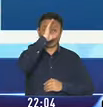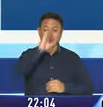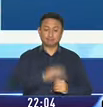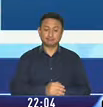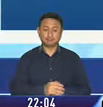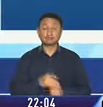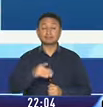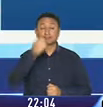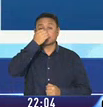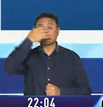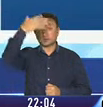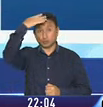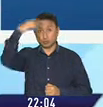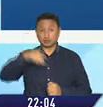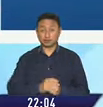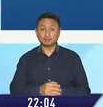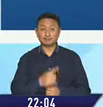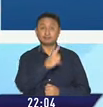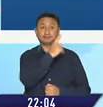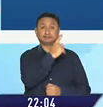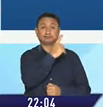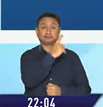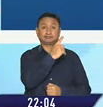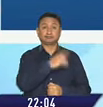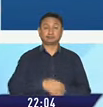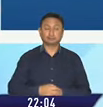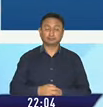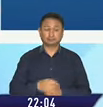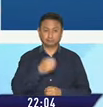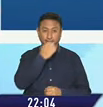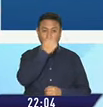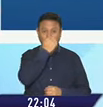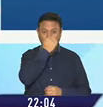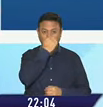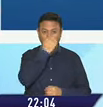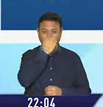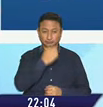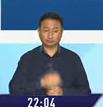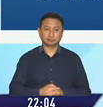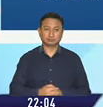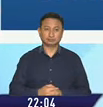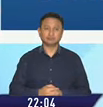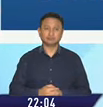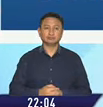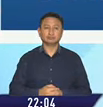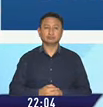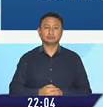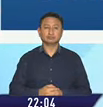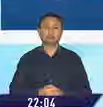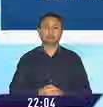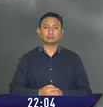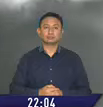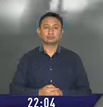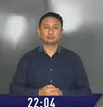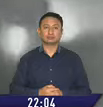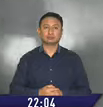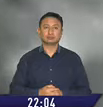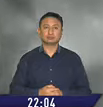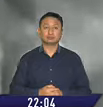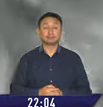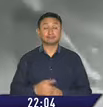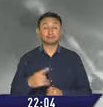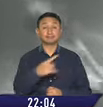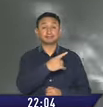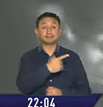únicamente en Santo Domingo, 414 vehículos han sido recuperados, además de 251 motocicletas, que por lo general